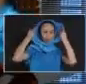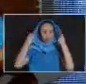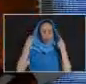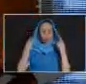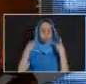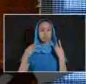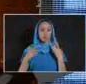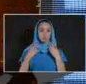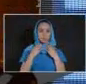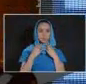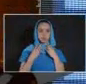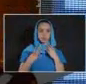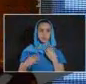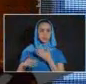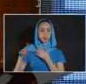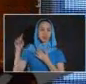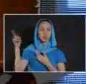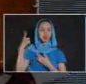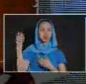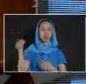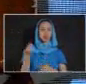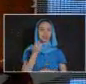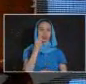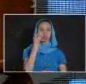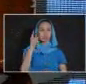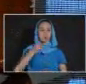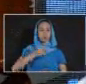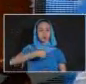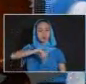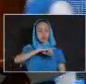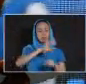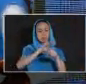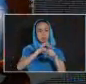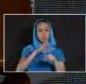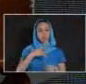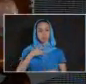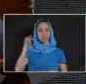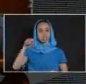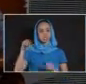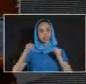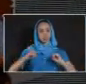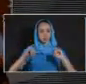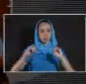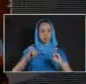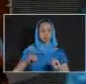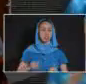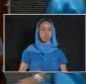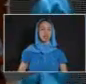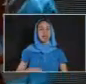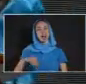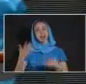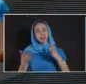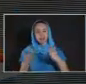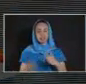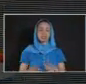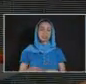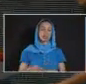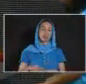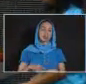a veces hace que nos atrasemos un poco en el desarrollo de lo que nosotros quisiéramos, pero lo importante es lo que Dios quiere.